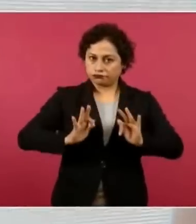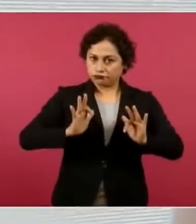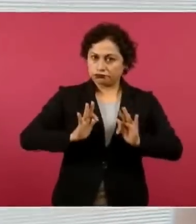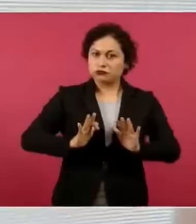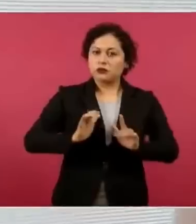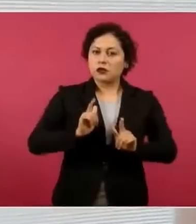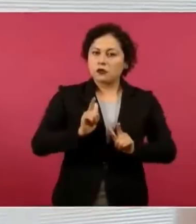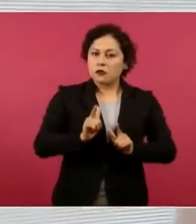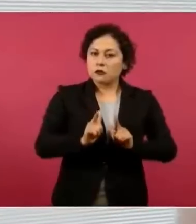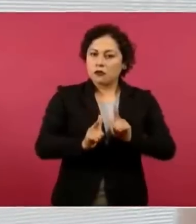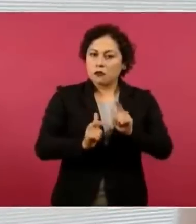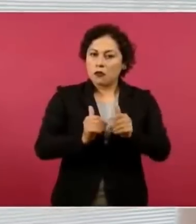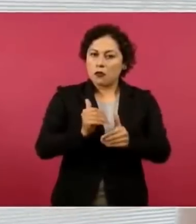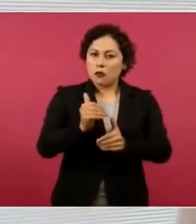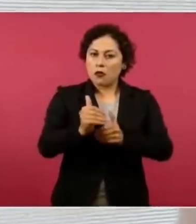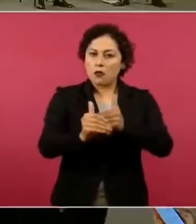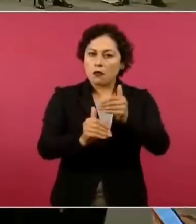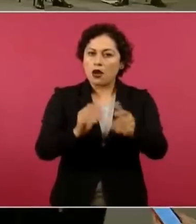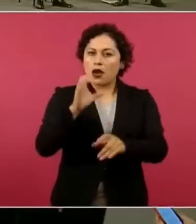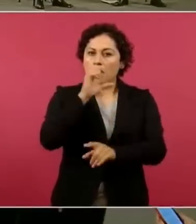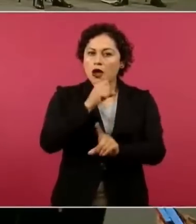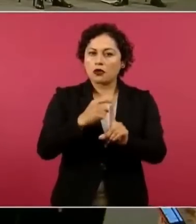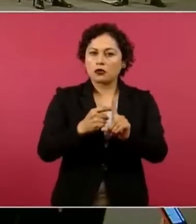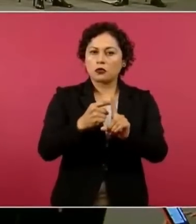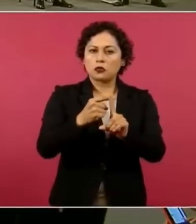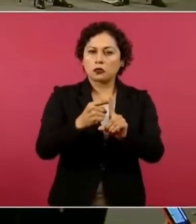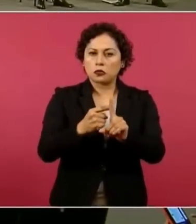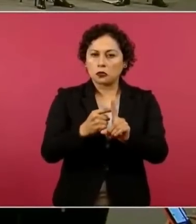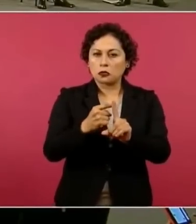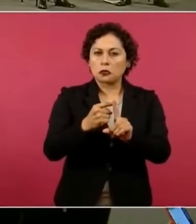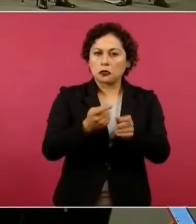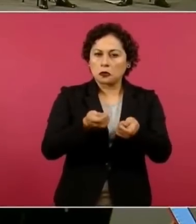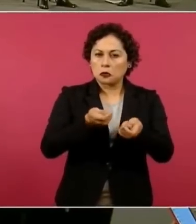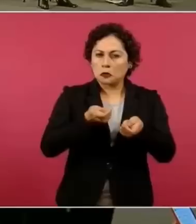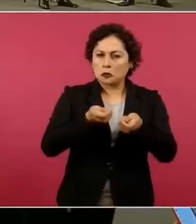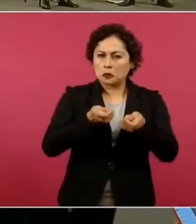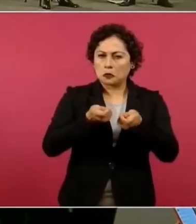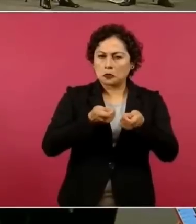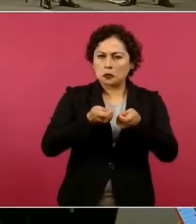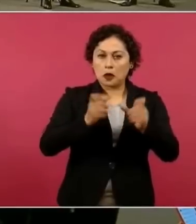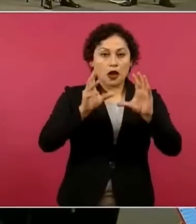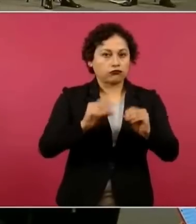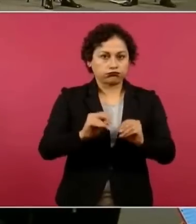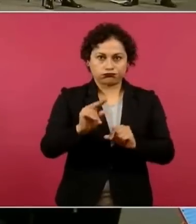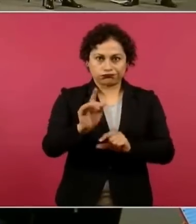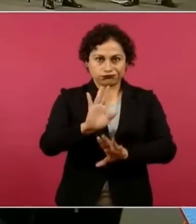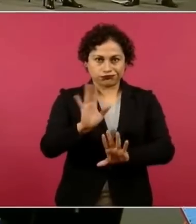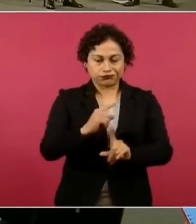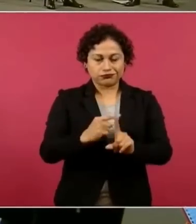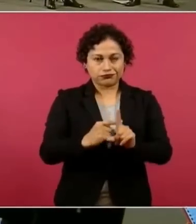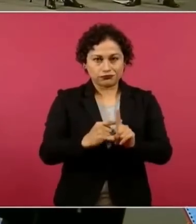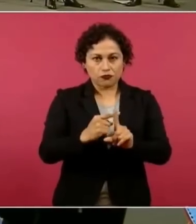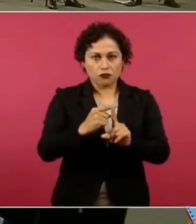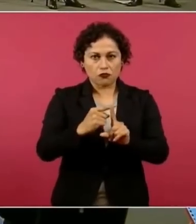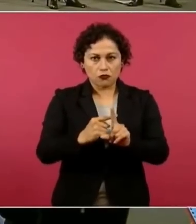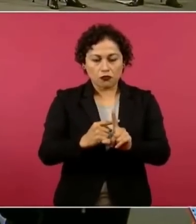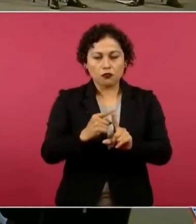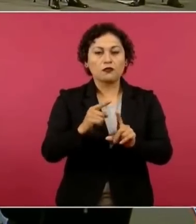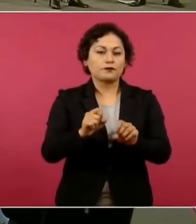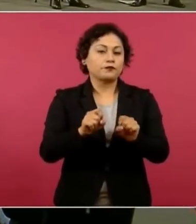haya inflación. Entonces, los bancos centrales lo que hacen es aumentar la tasa,